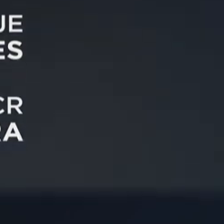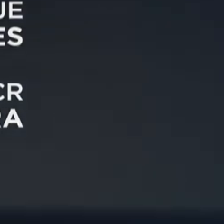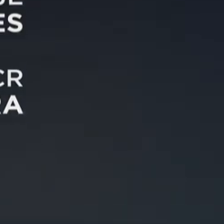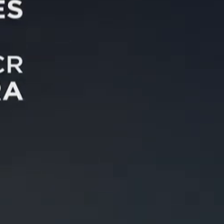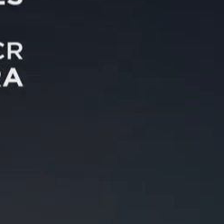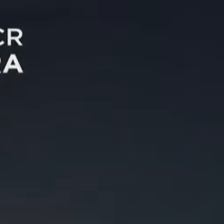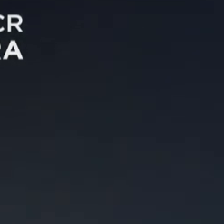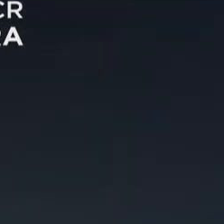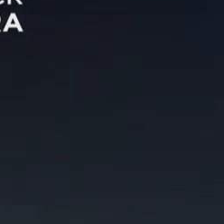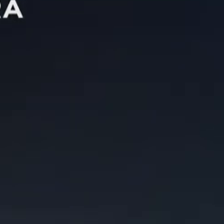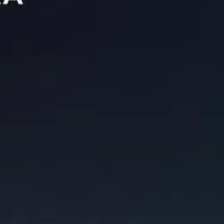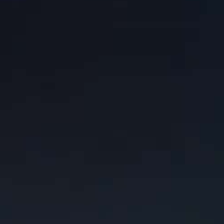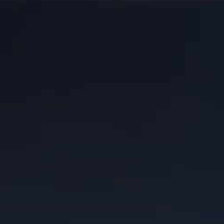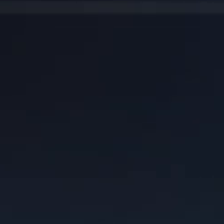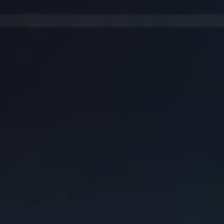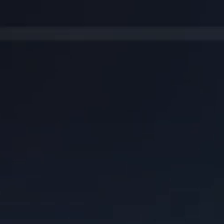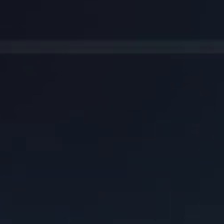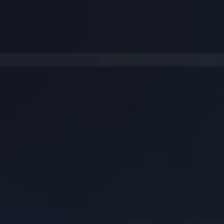¡Gracias!